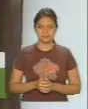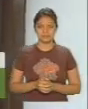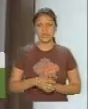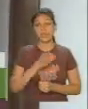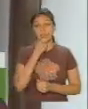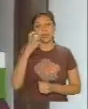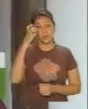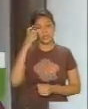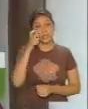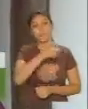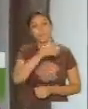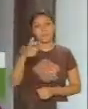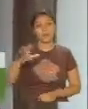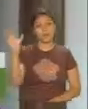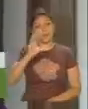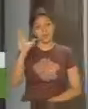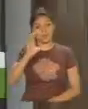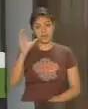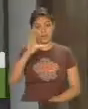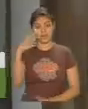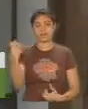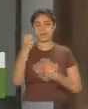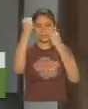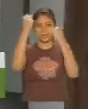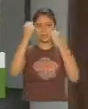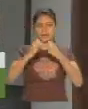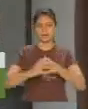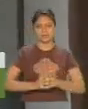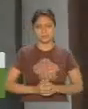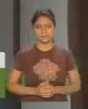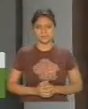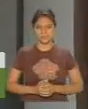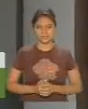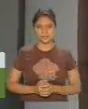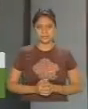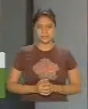Buenos días, pueblo de Caracas. ¡Viva!